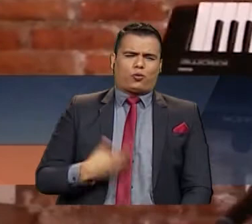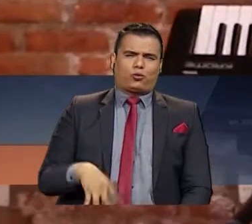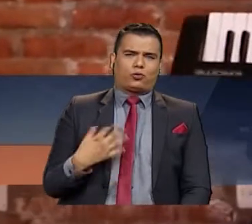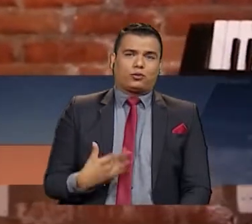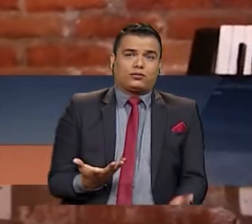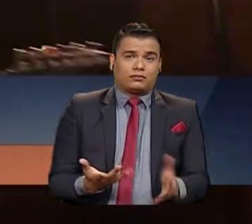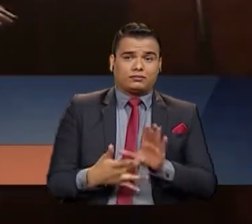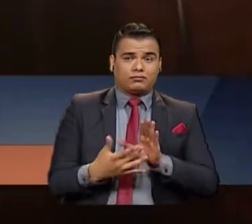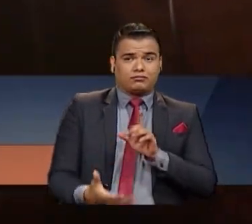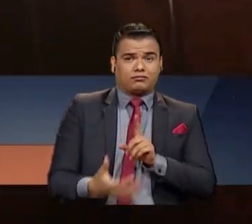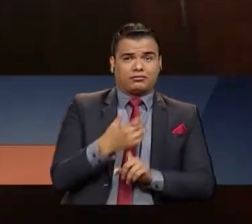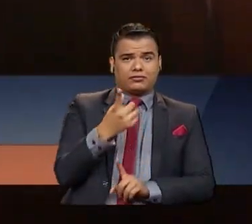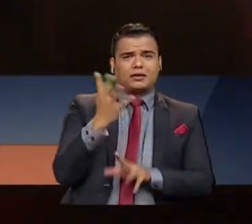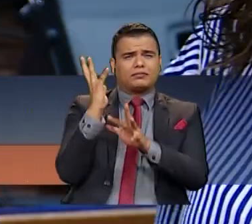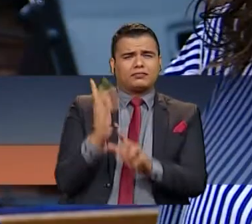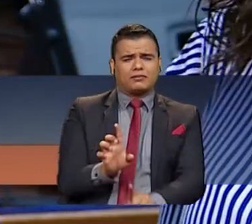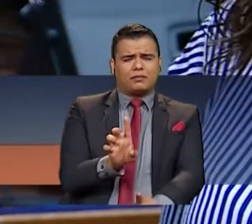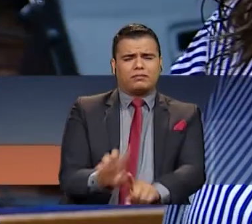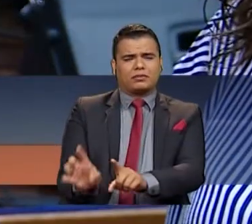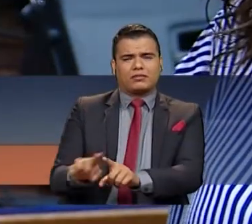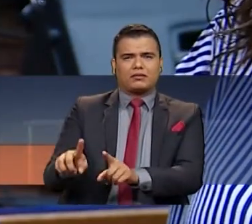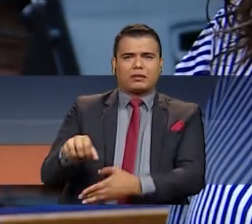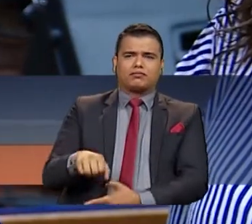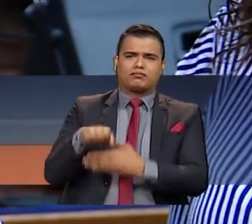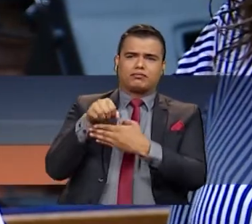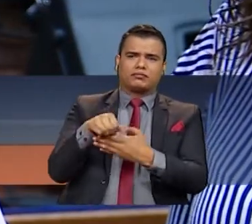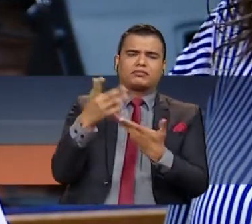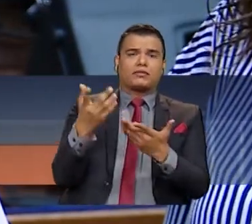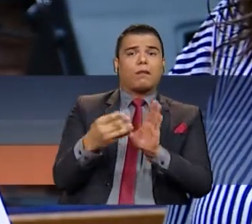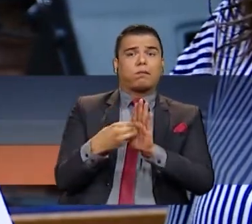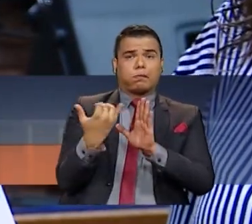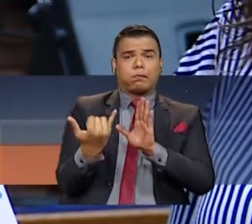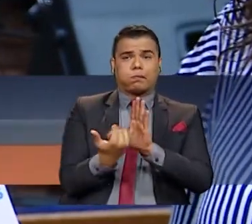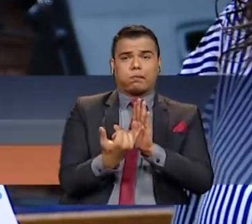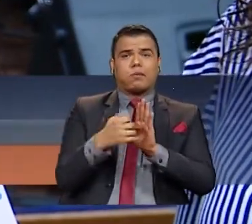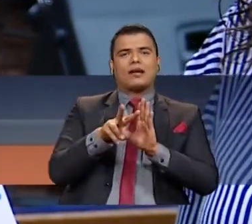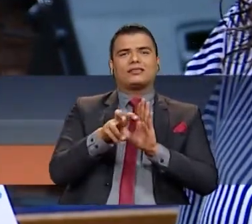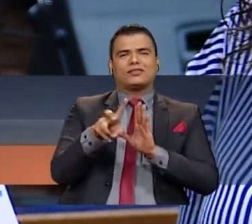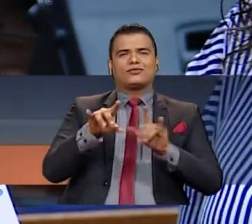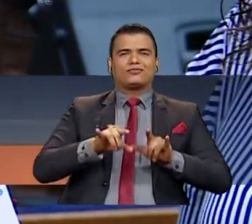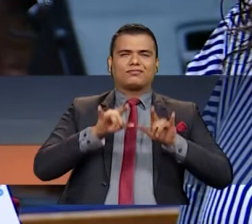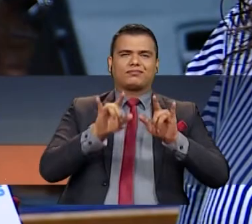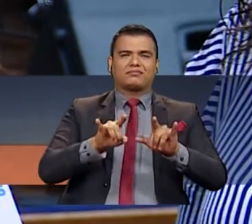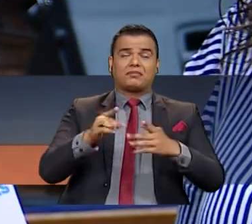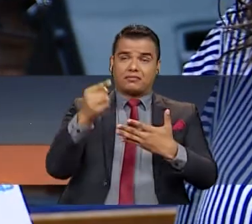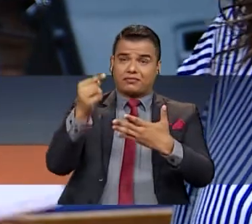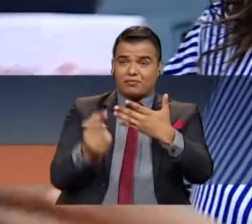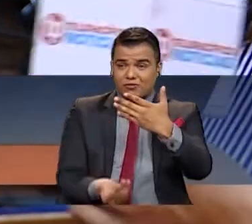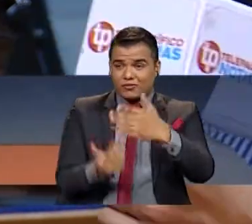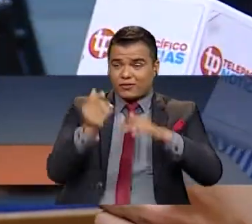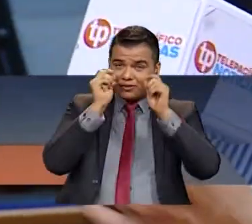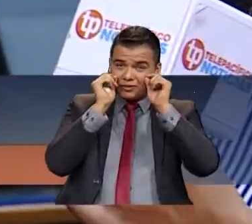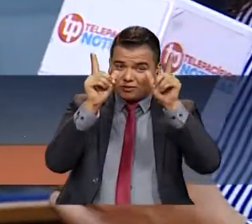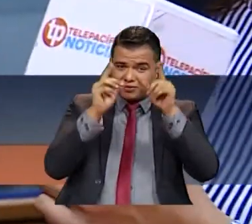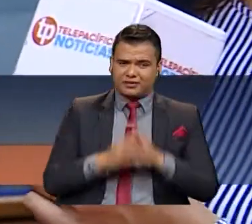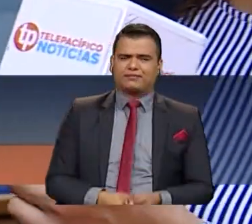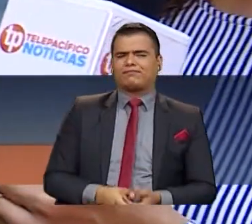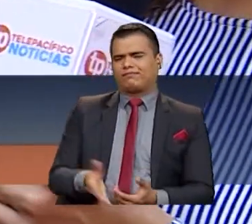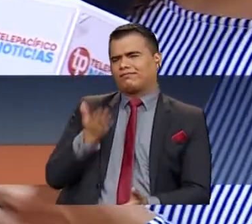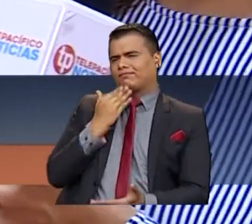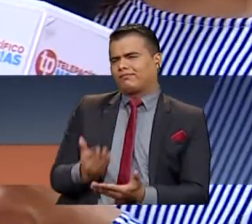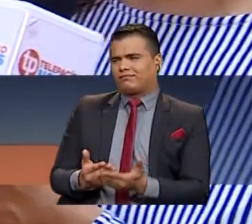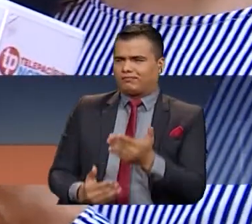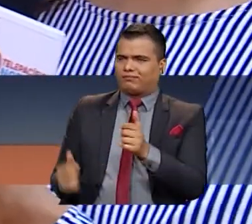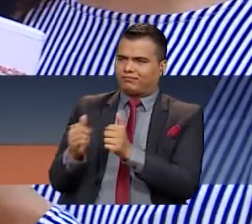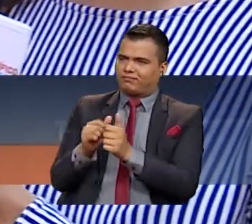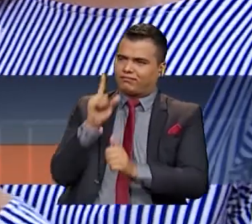pueden encontrarlo en todas las plataformas virtuales, ahí está 7 y hay otras sorpresas también. Bueno, Jorge, muchísimas gracias